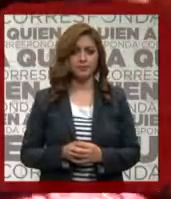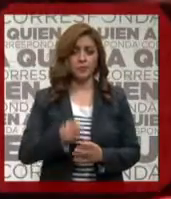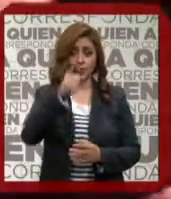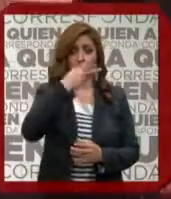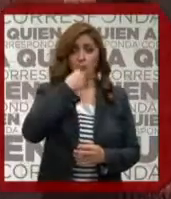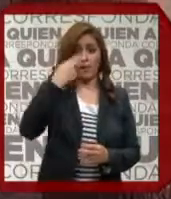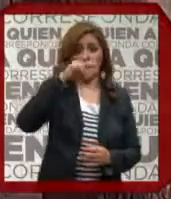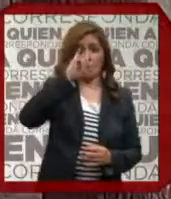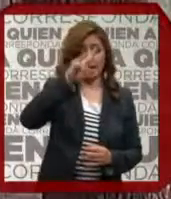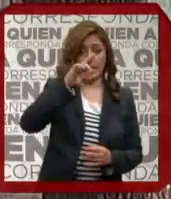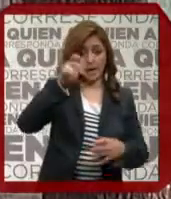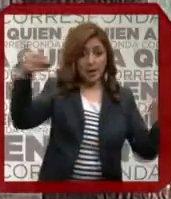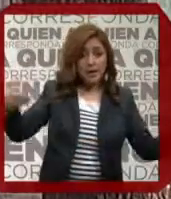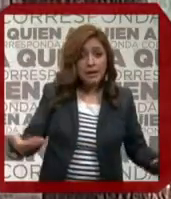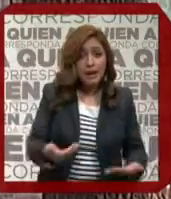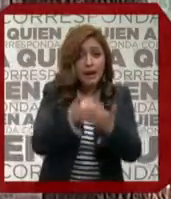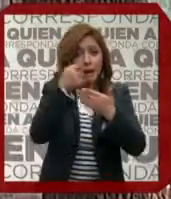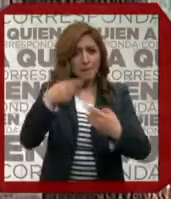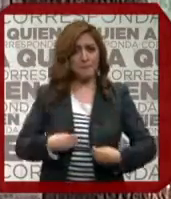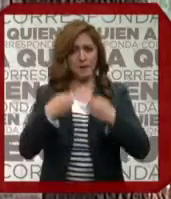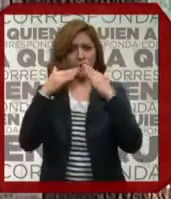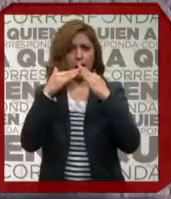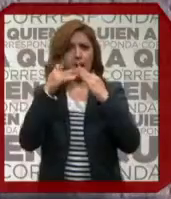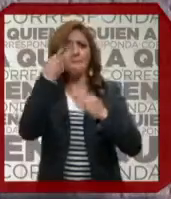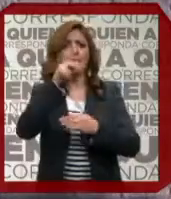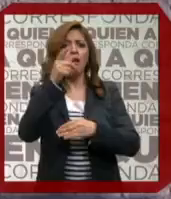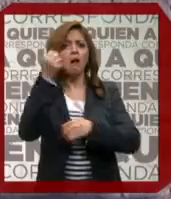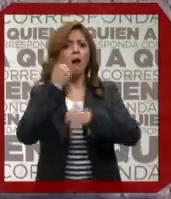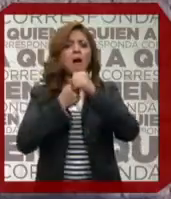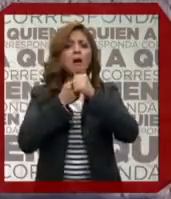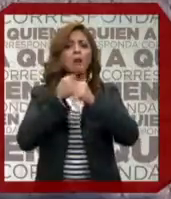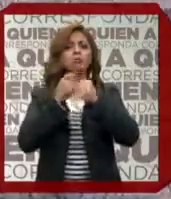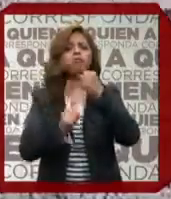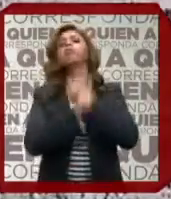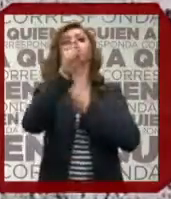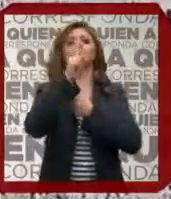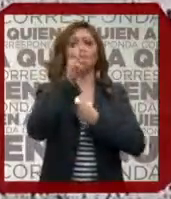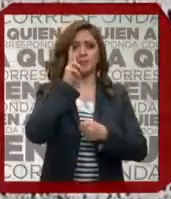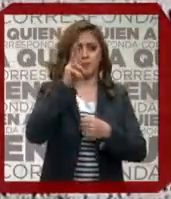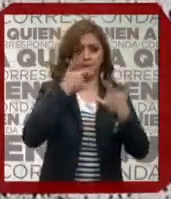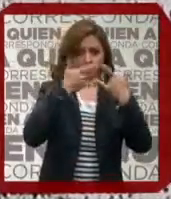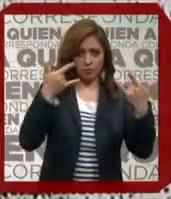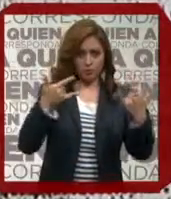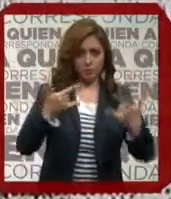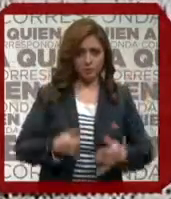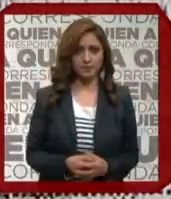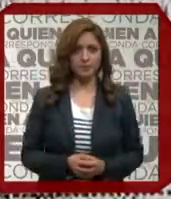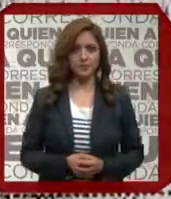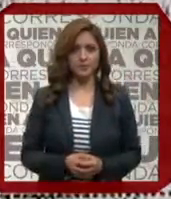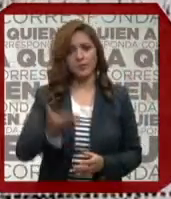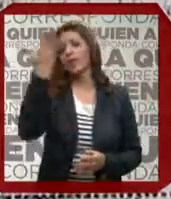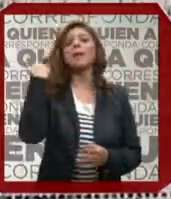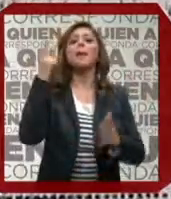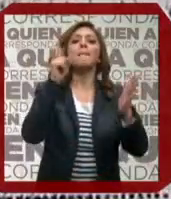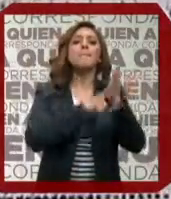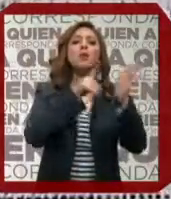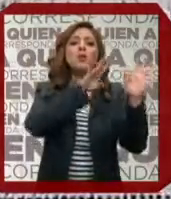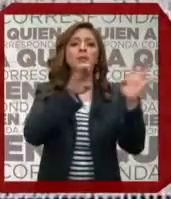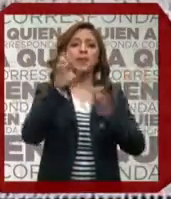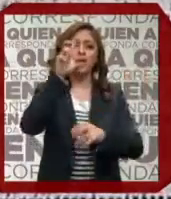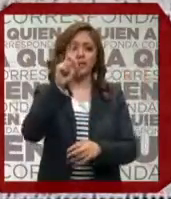Israel González nació y vivió en esta casa hasta el año pasado. Esta es la historia. El predio lo tenemos desde